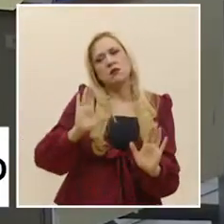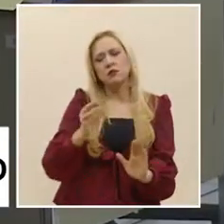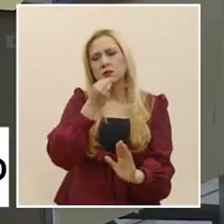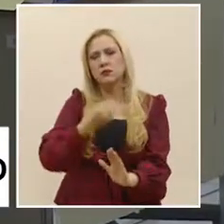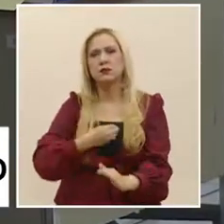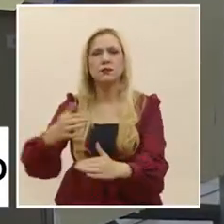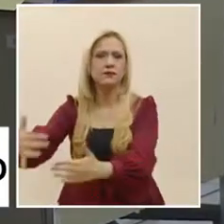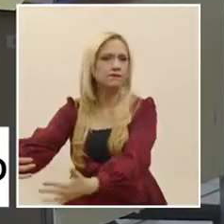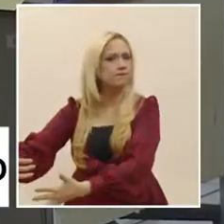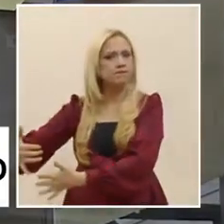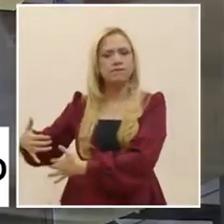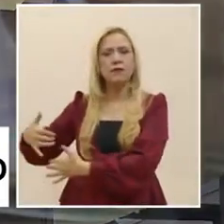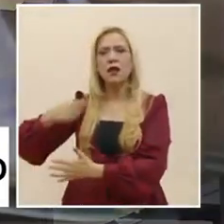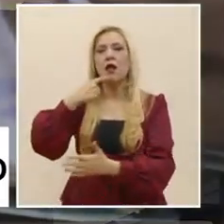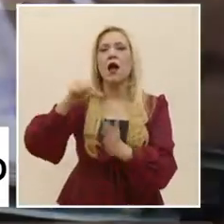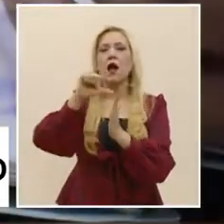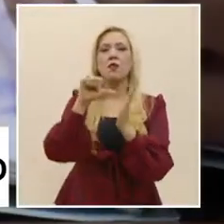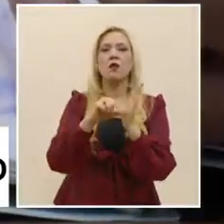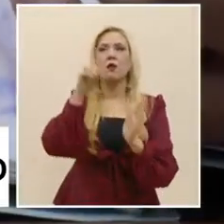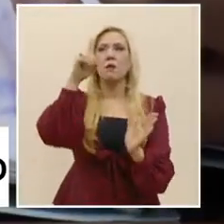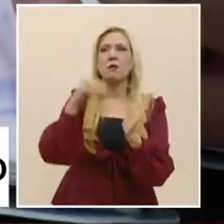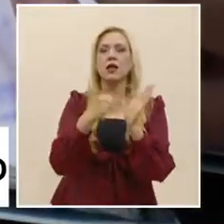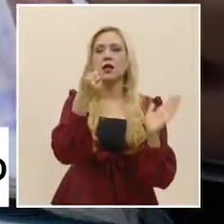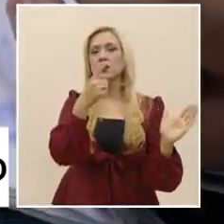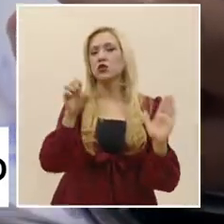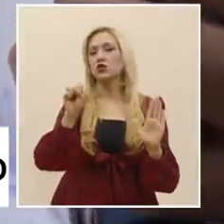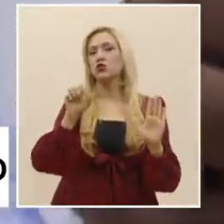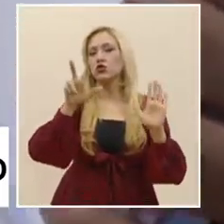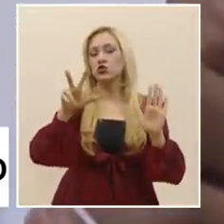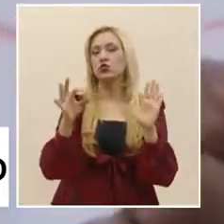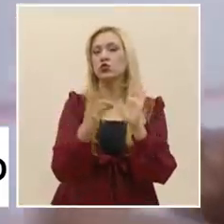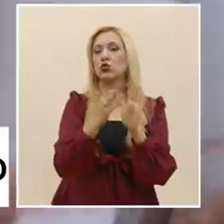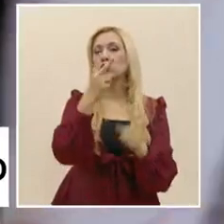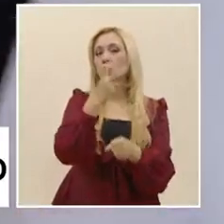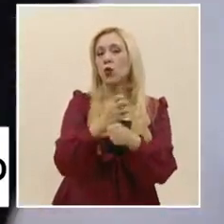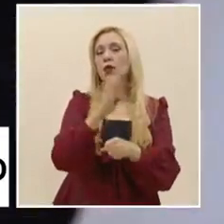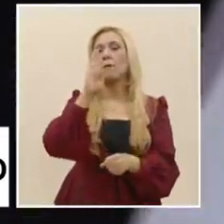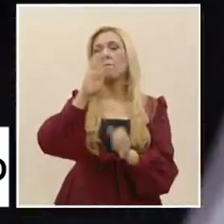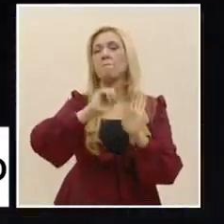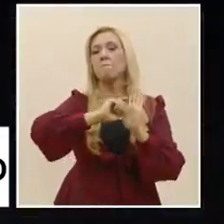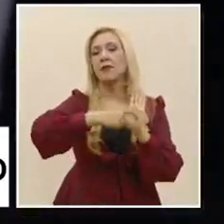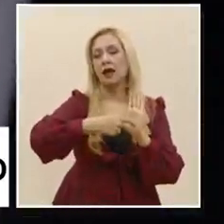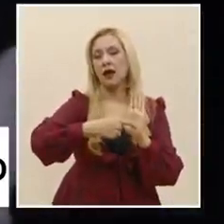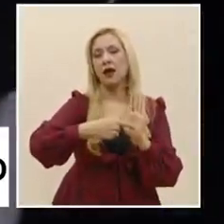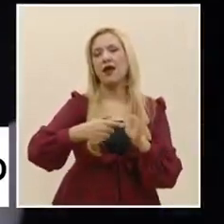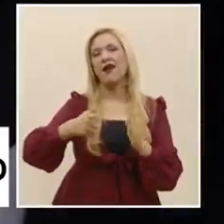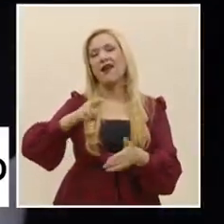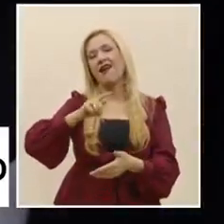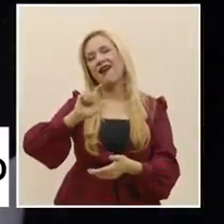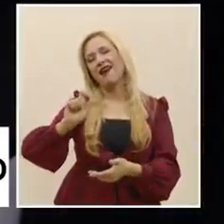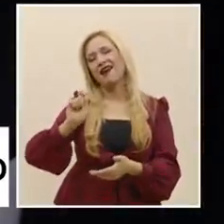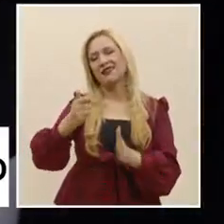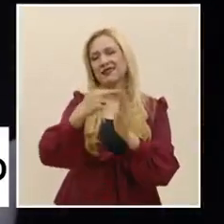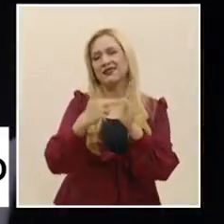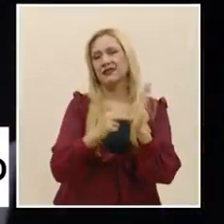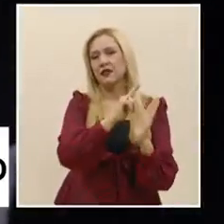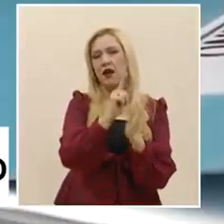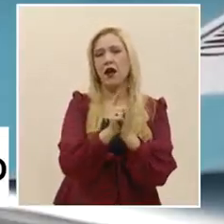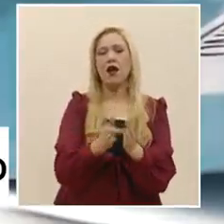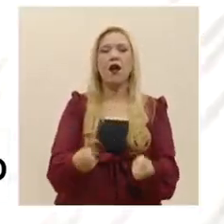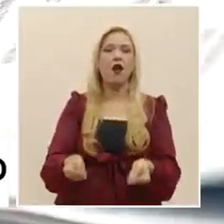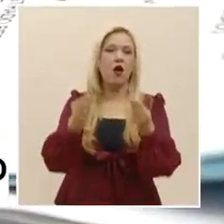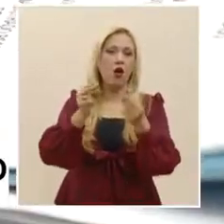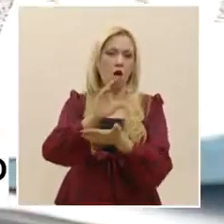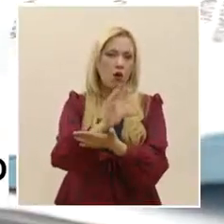prevista en el artículo 1168, fracción segunda, inciso B del Código Comercial, siempre que se cumpla con